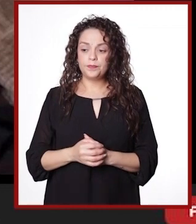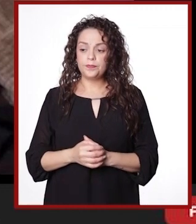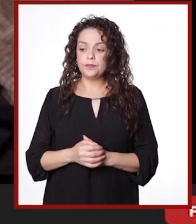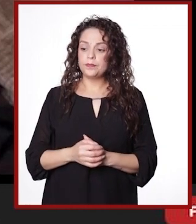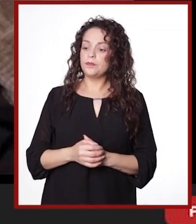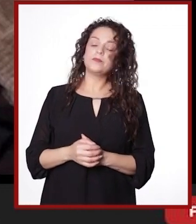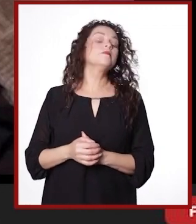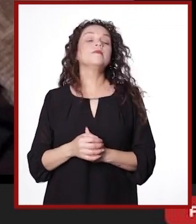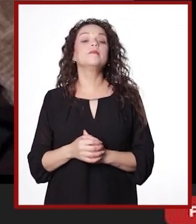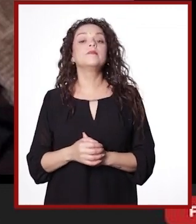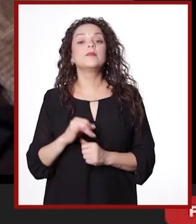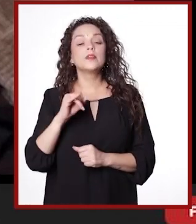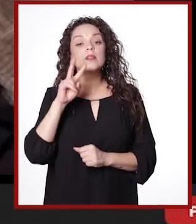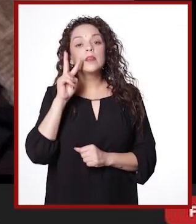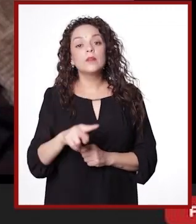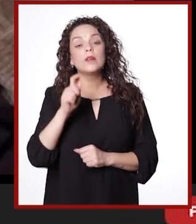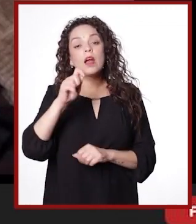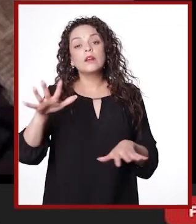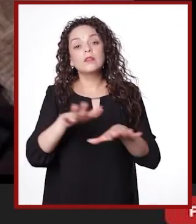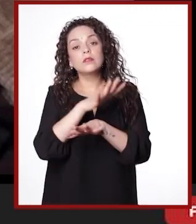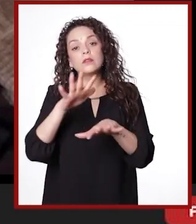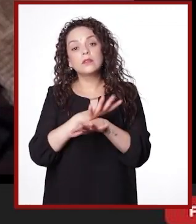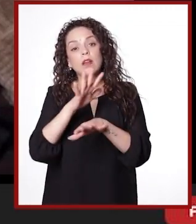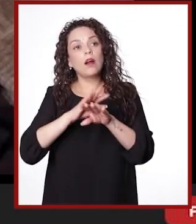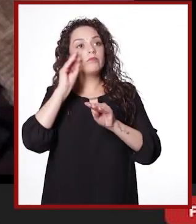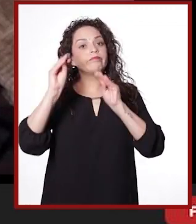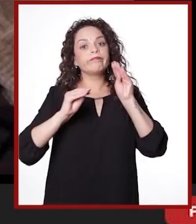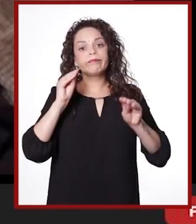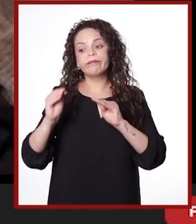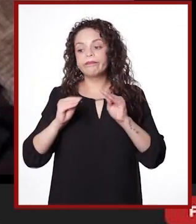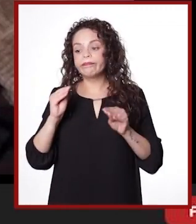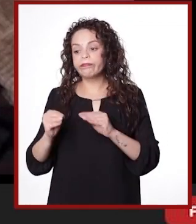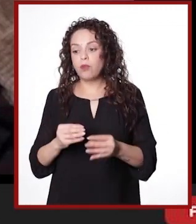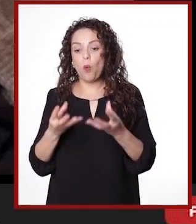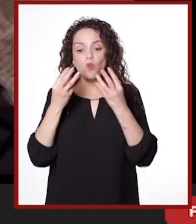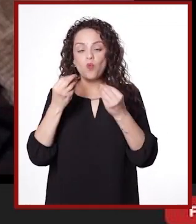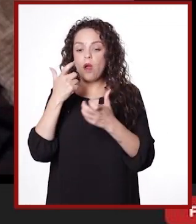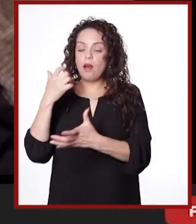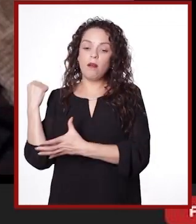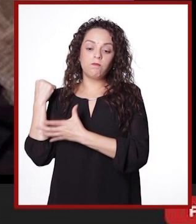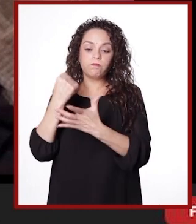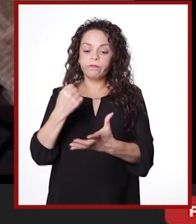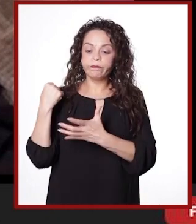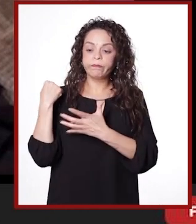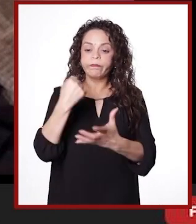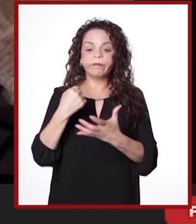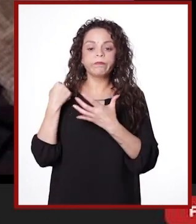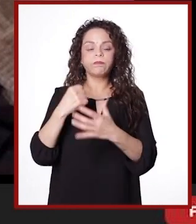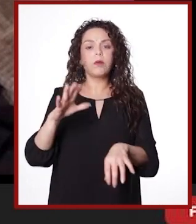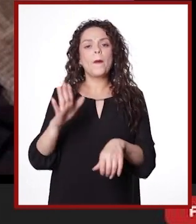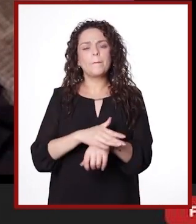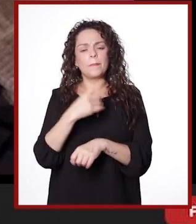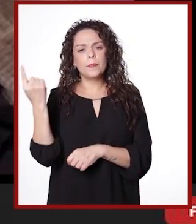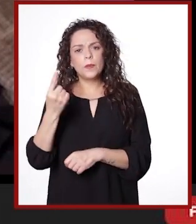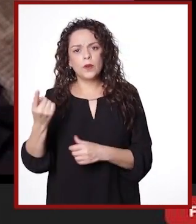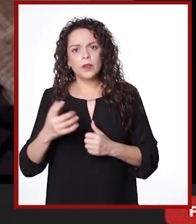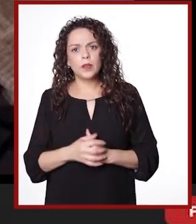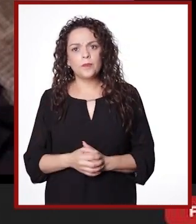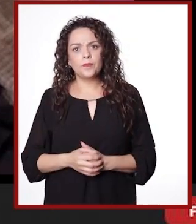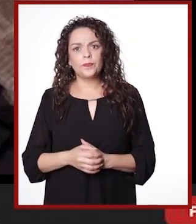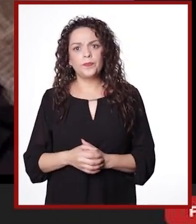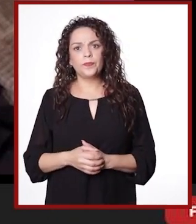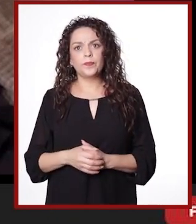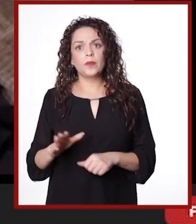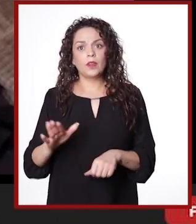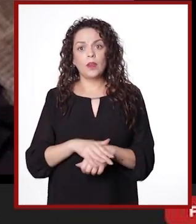lo que está empujando mucho es cambios a renovables. Muchísima inversión va. ¿Por qué? Porque se puede ver una